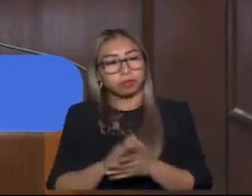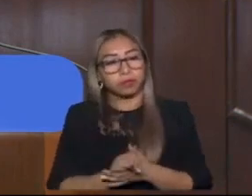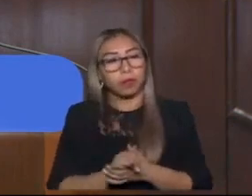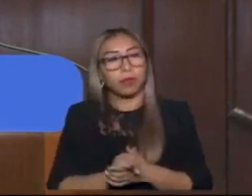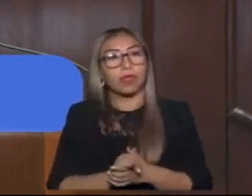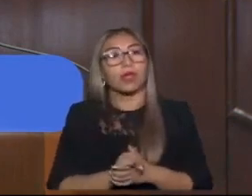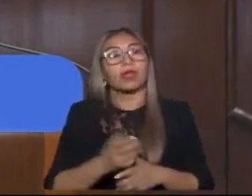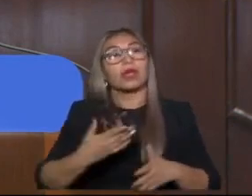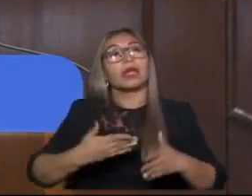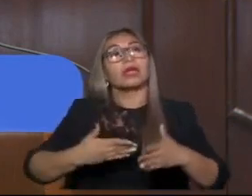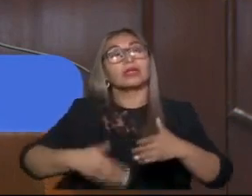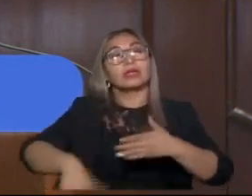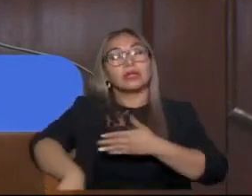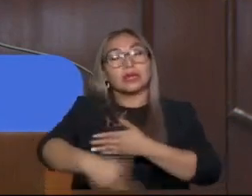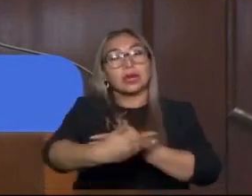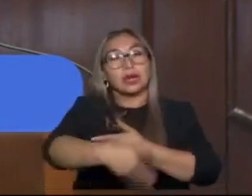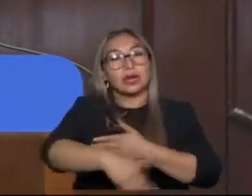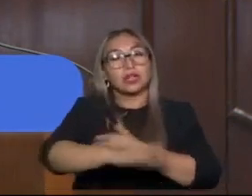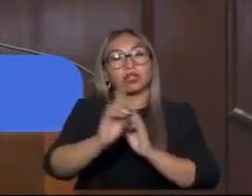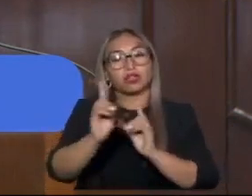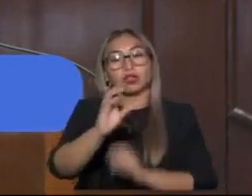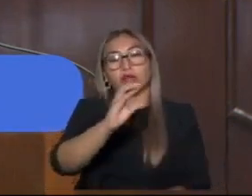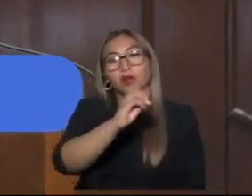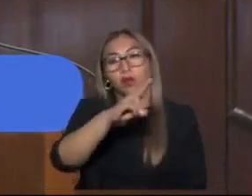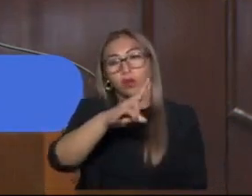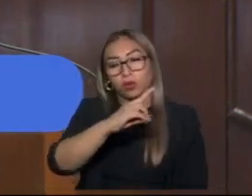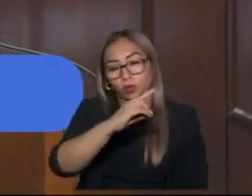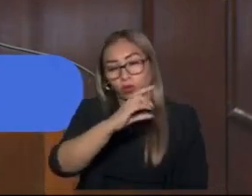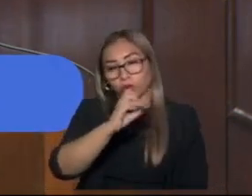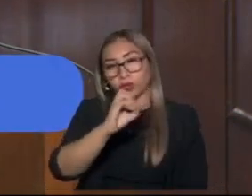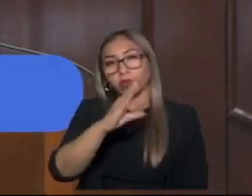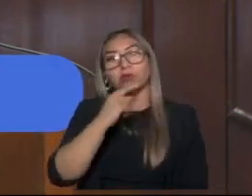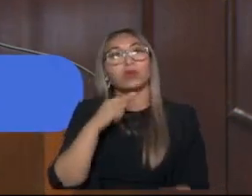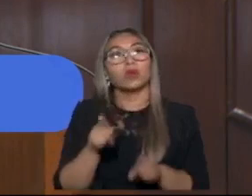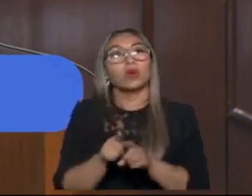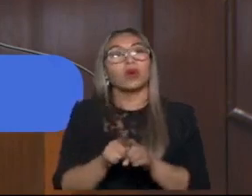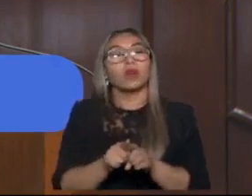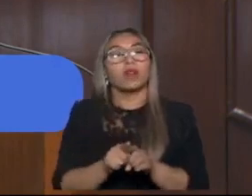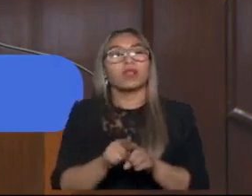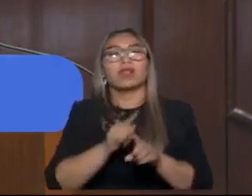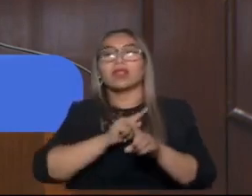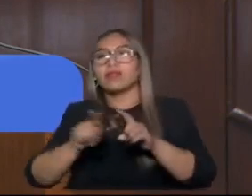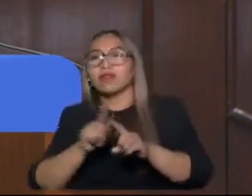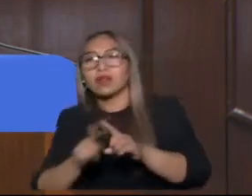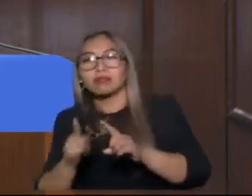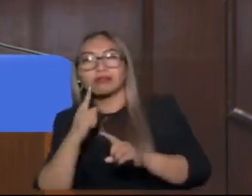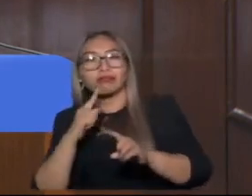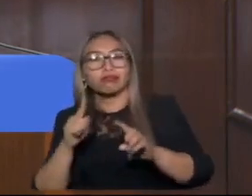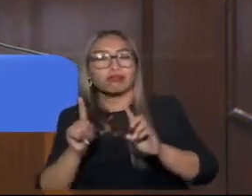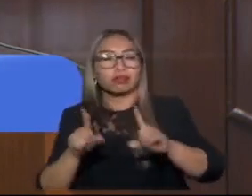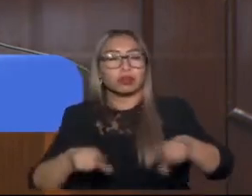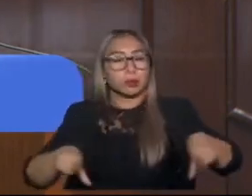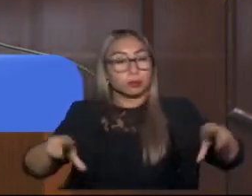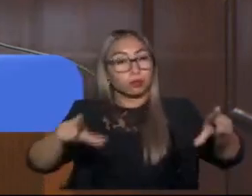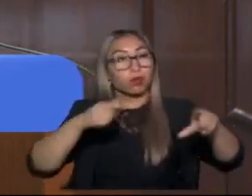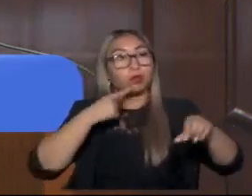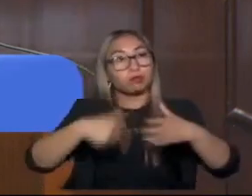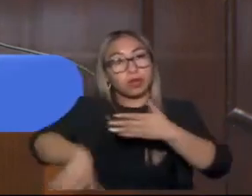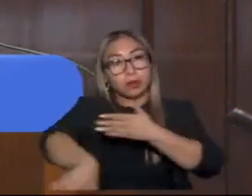Rehabilitación de las carreteras Ocú, Las Minas, Valle Rico, Señales, El Potrero.